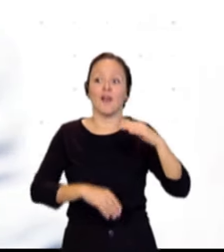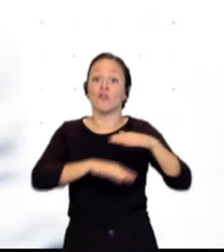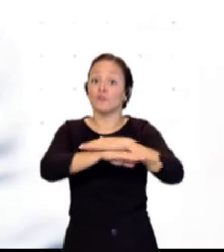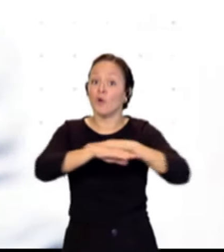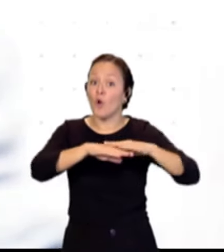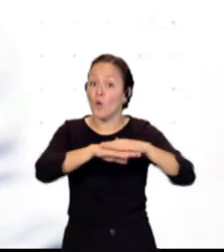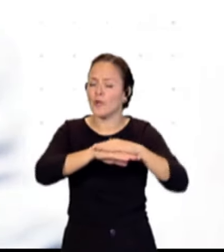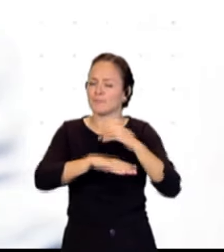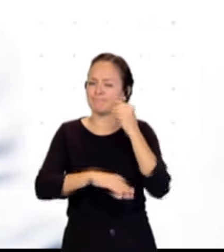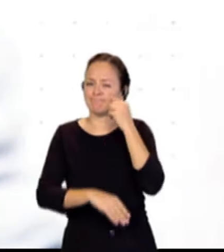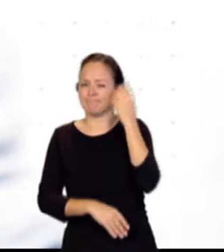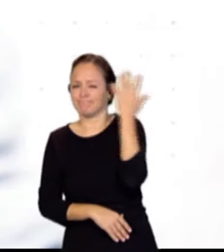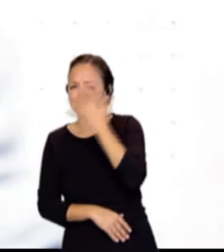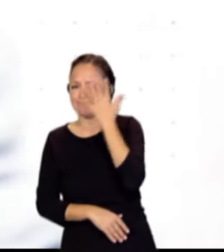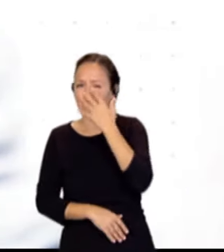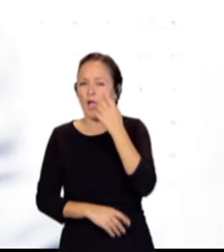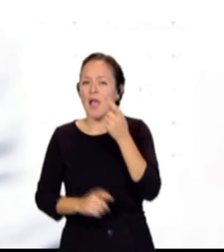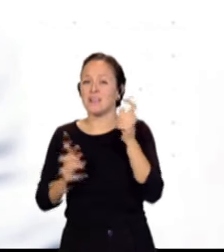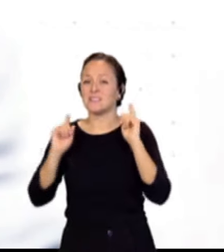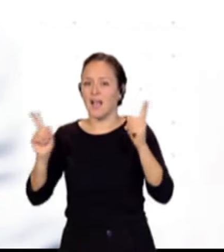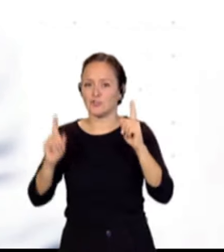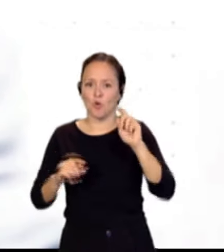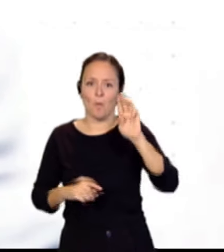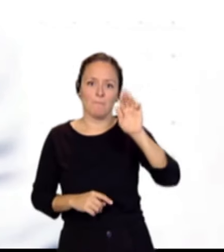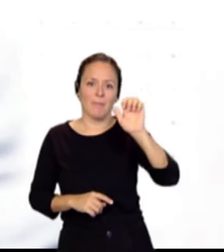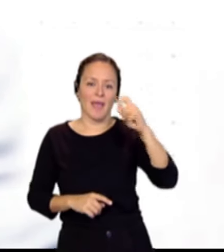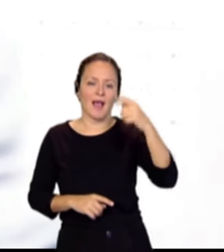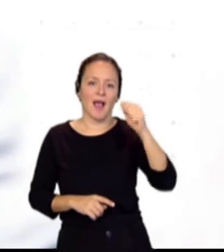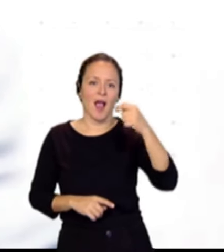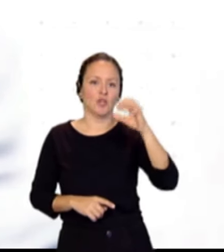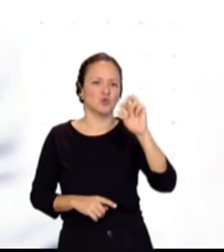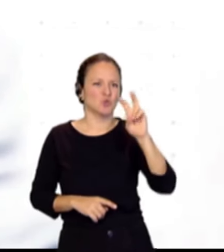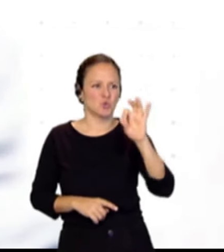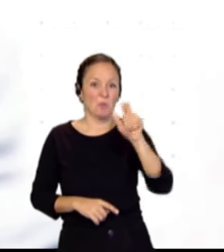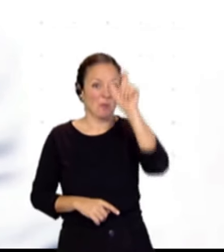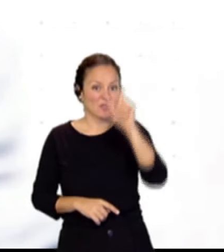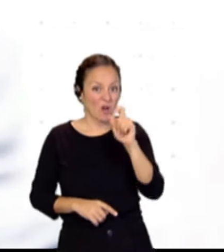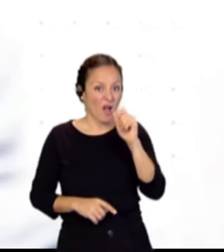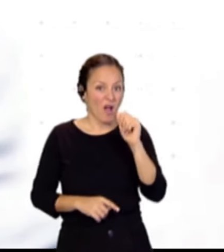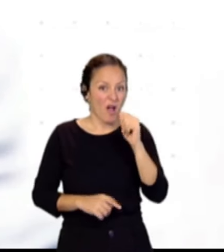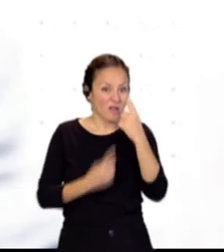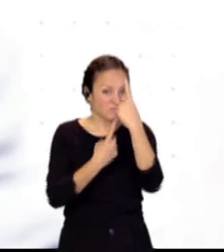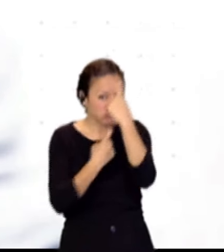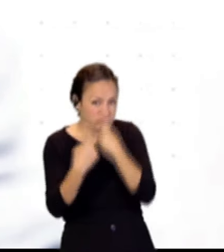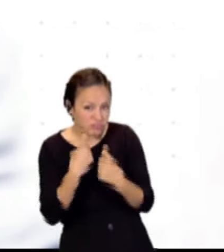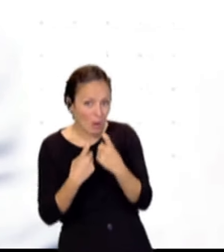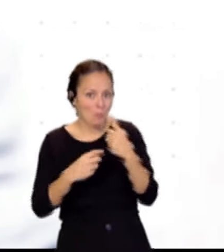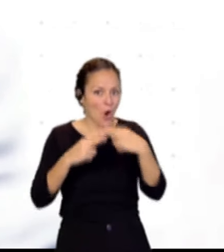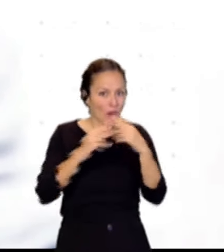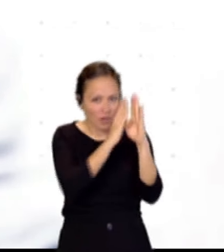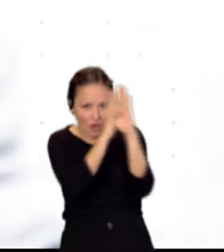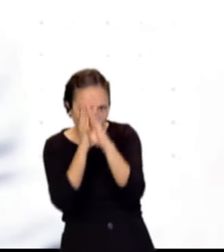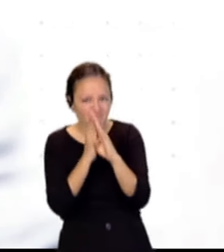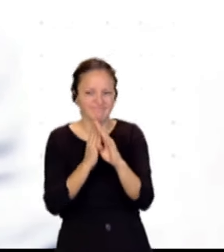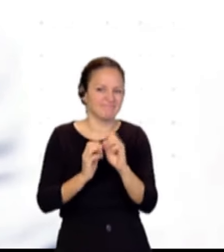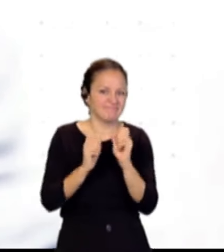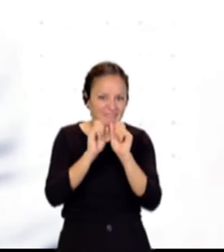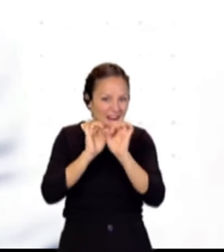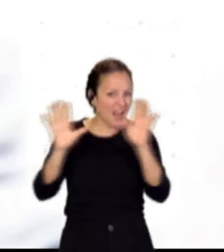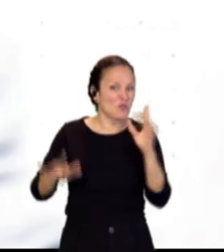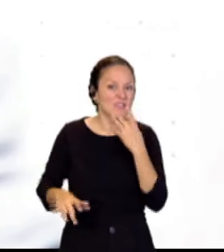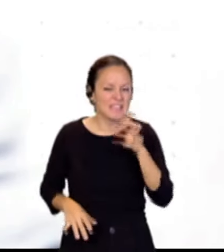la ura del pegasus vaya a destapar al autor del espionaje la audiencia nacional ordena nuevas pesquisas para